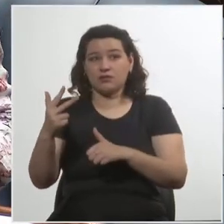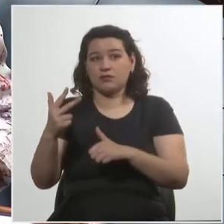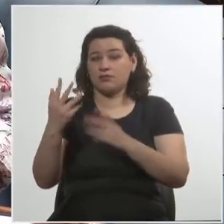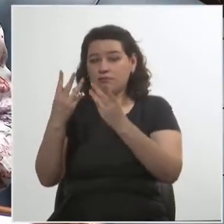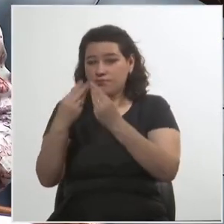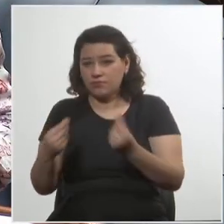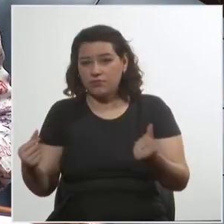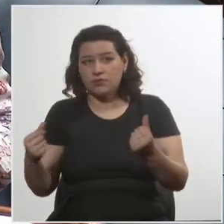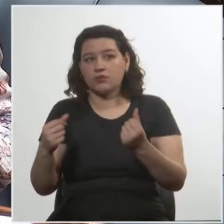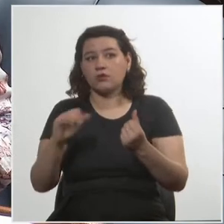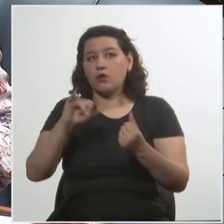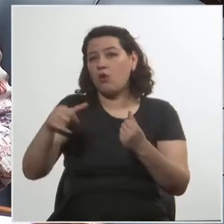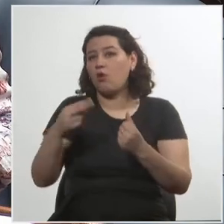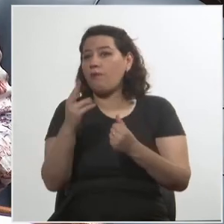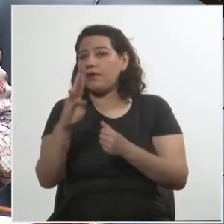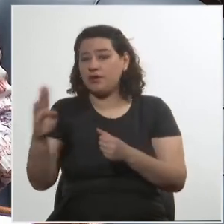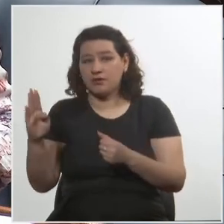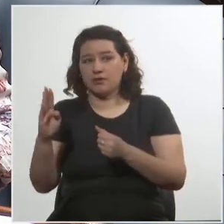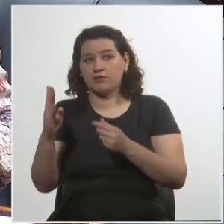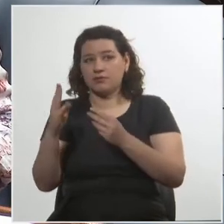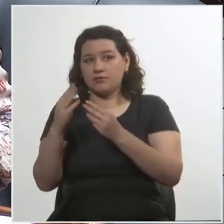se auto disolvió en el 74